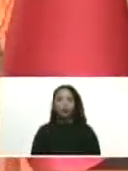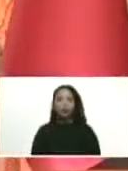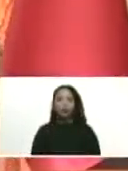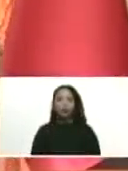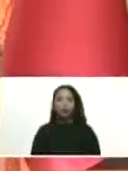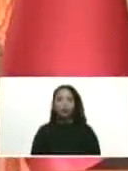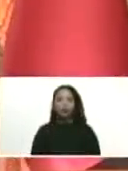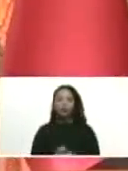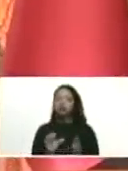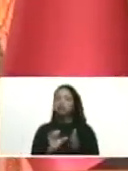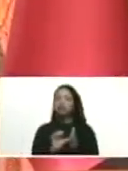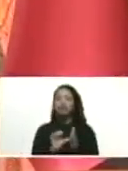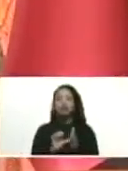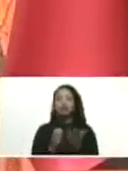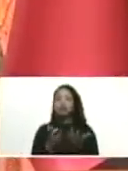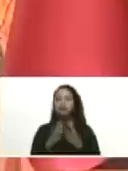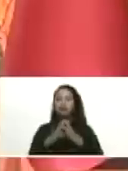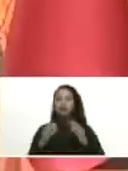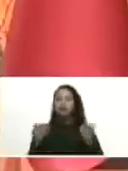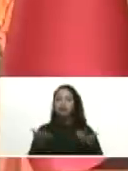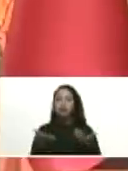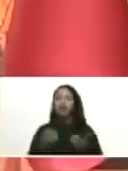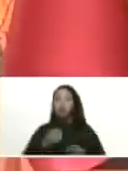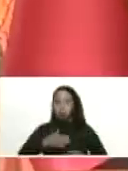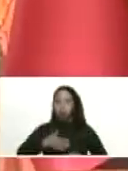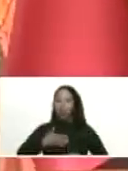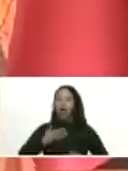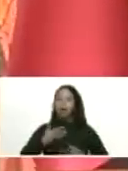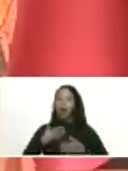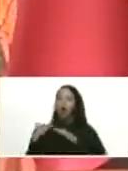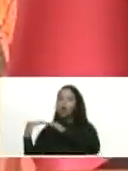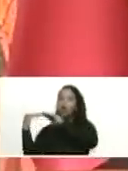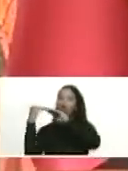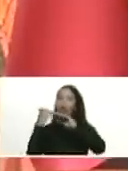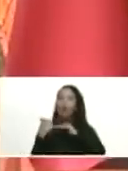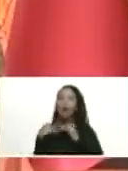donde todos podamos ser parte,